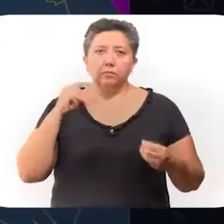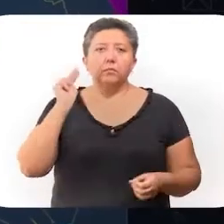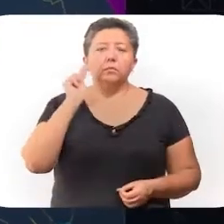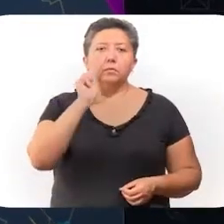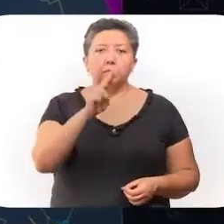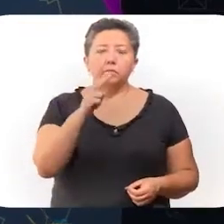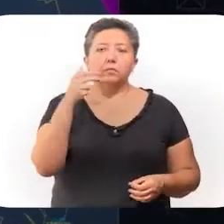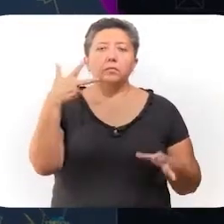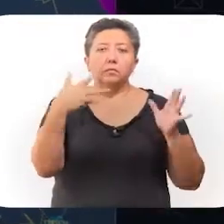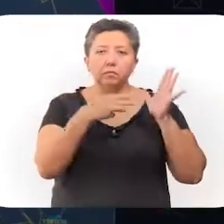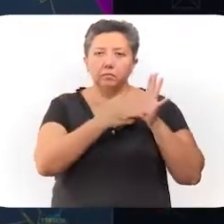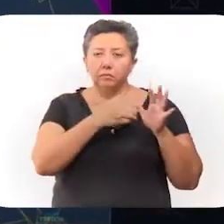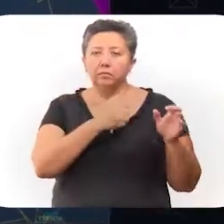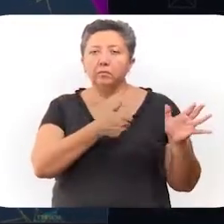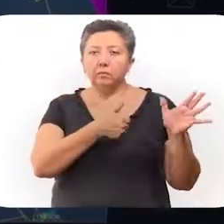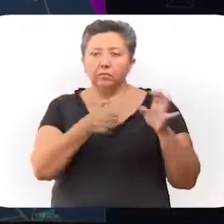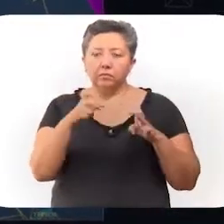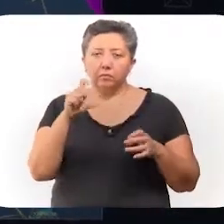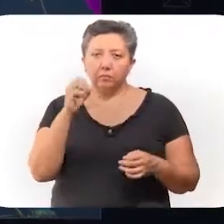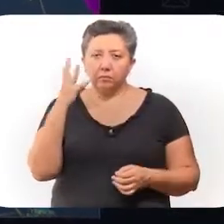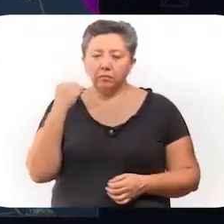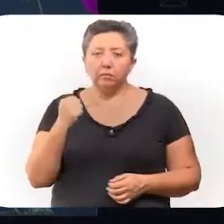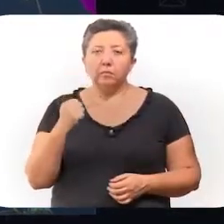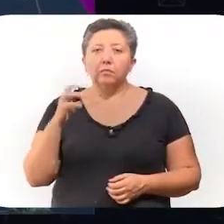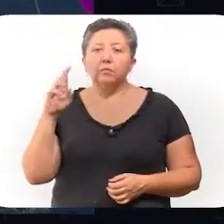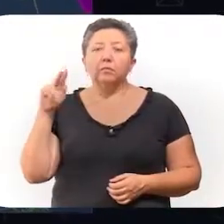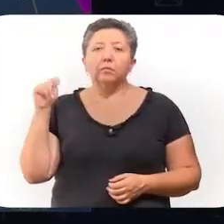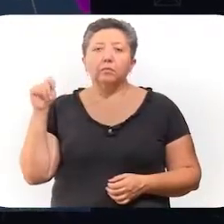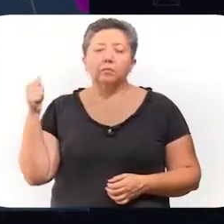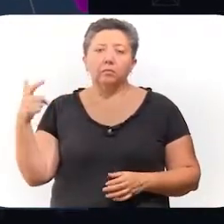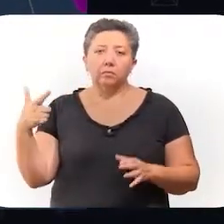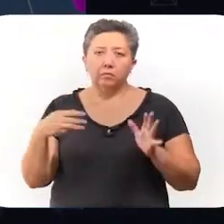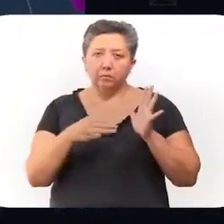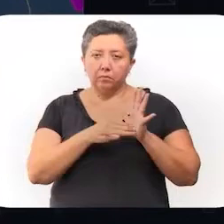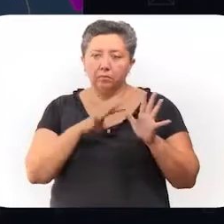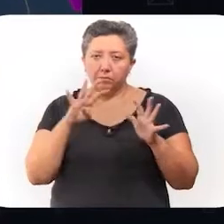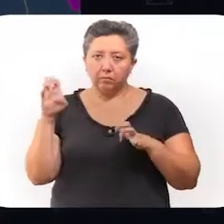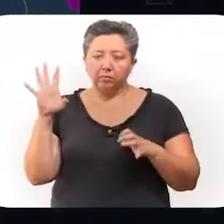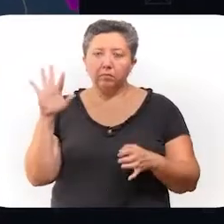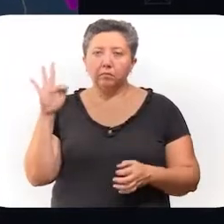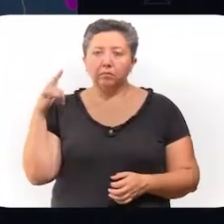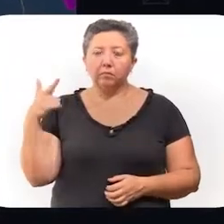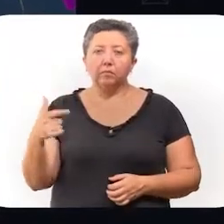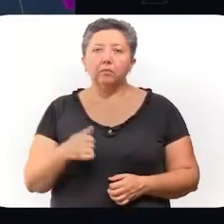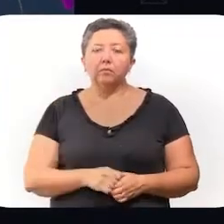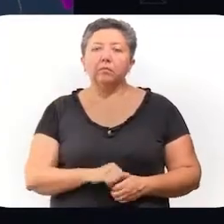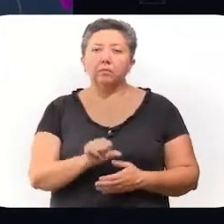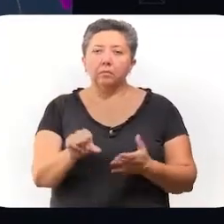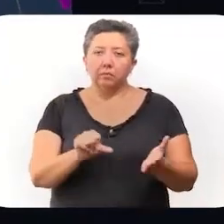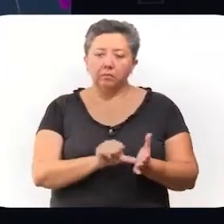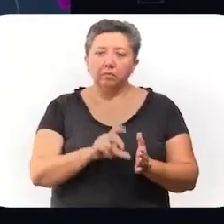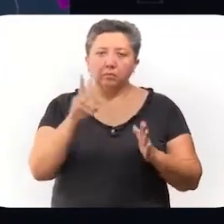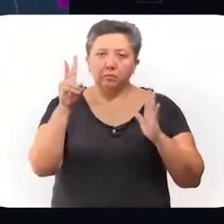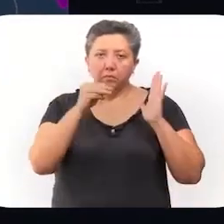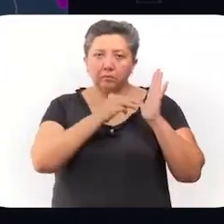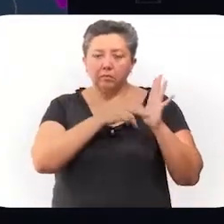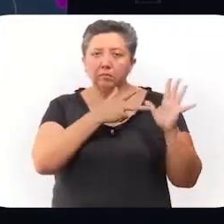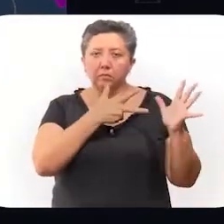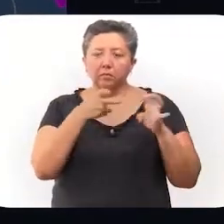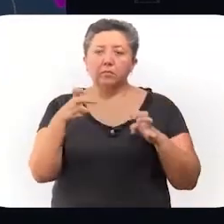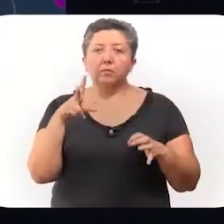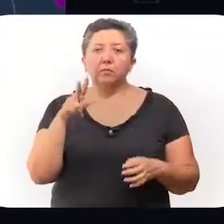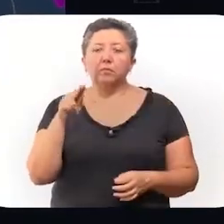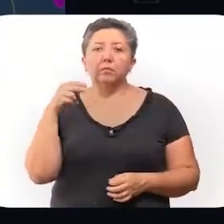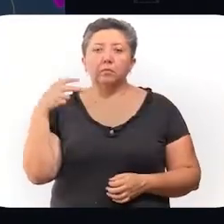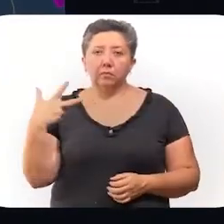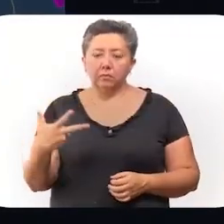zona norte 8.629, en la zona oriente 7.947, en la zona centro